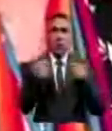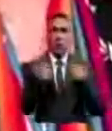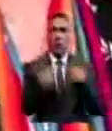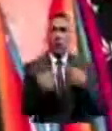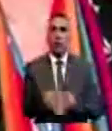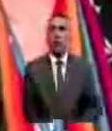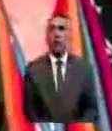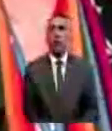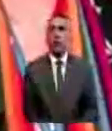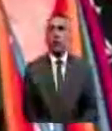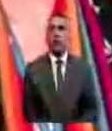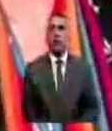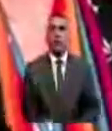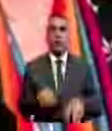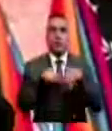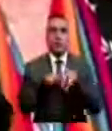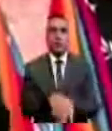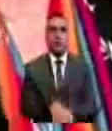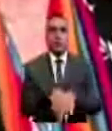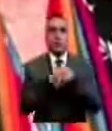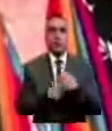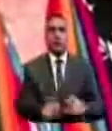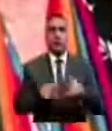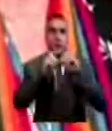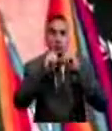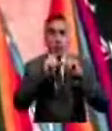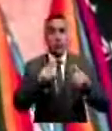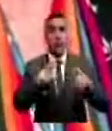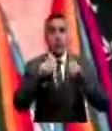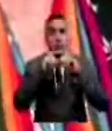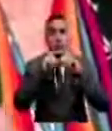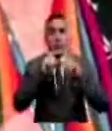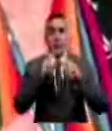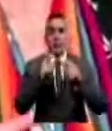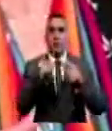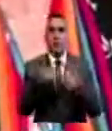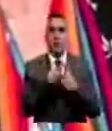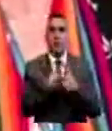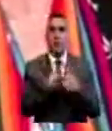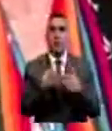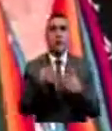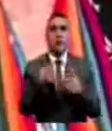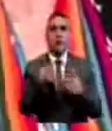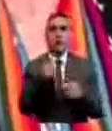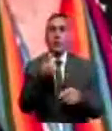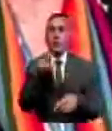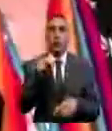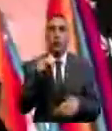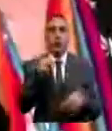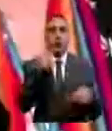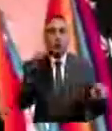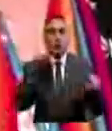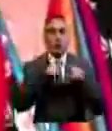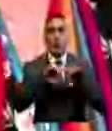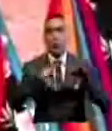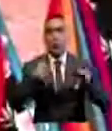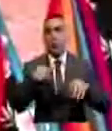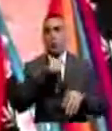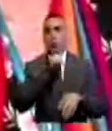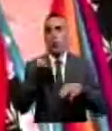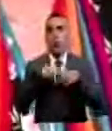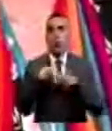con la movilización social, con la resistencia social, que nada tiene que ver con la delincuencia común. Por lo